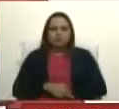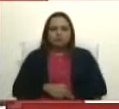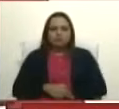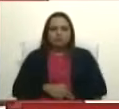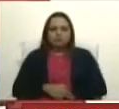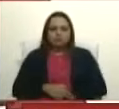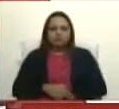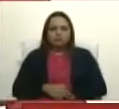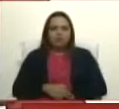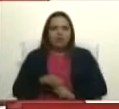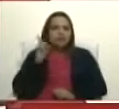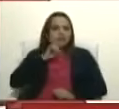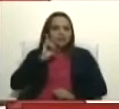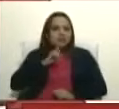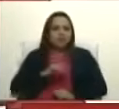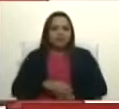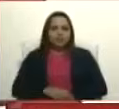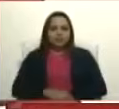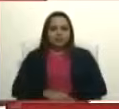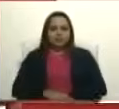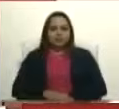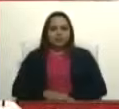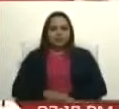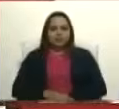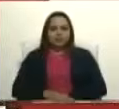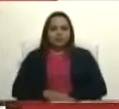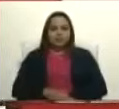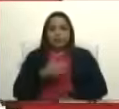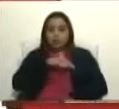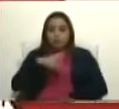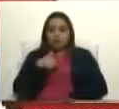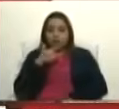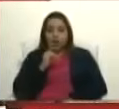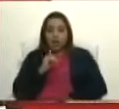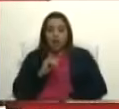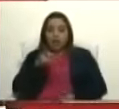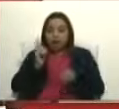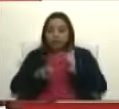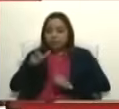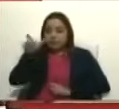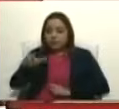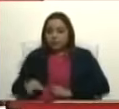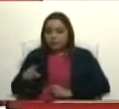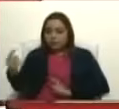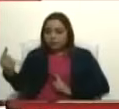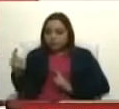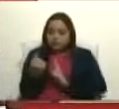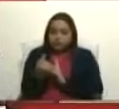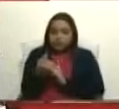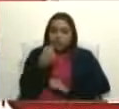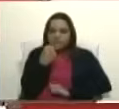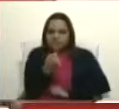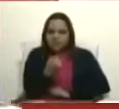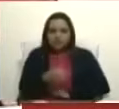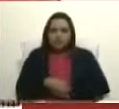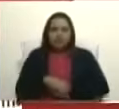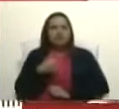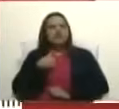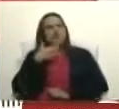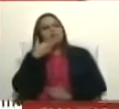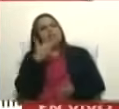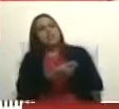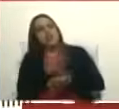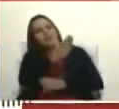La mentira. Si nosotros llega alguien y dice, bueno, yo reclamo